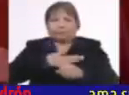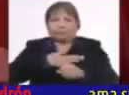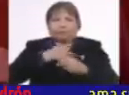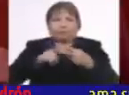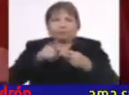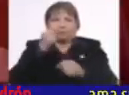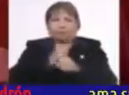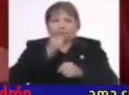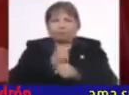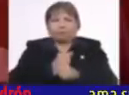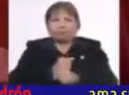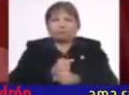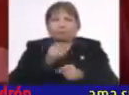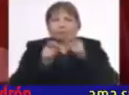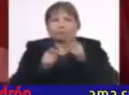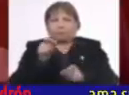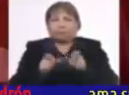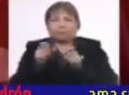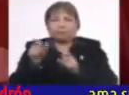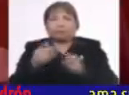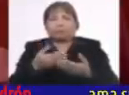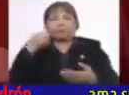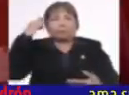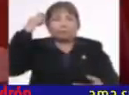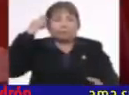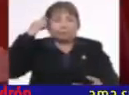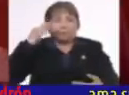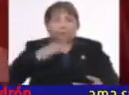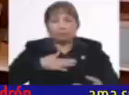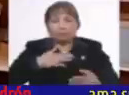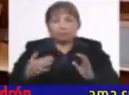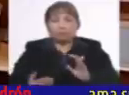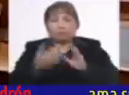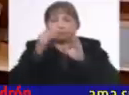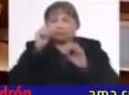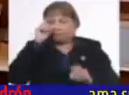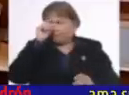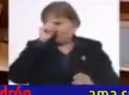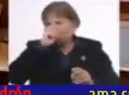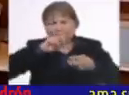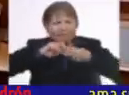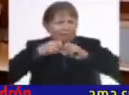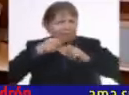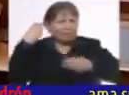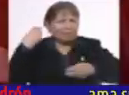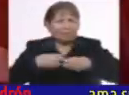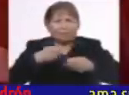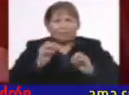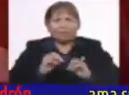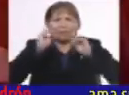trabajo de la gestión pública de mi trabajo político de mi trabajo al frente de un sector tan difícil y complicado desde